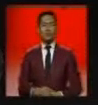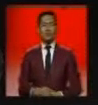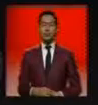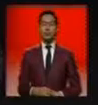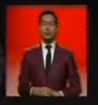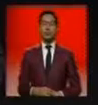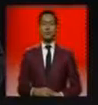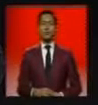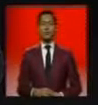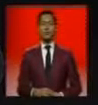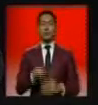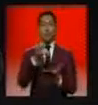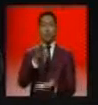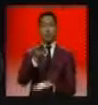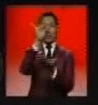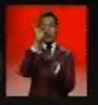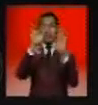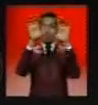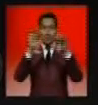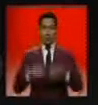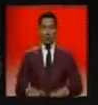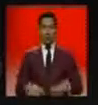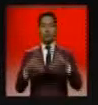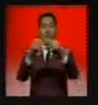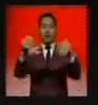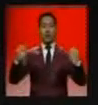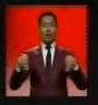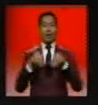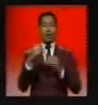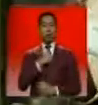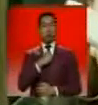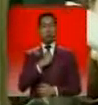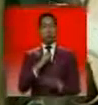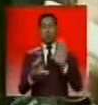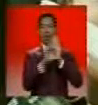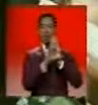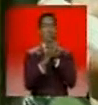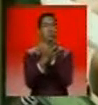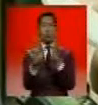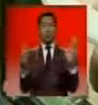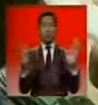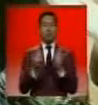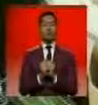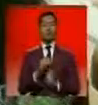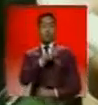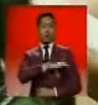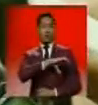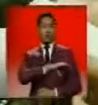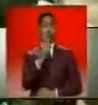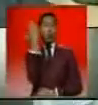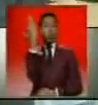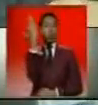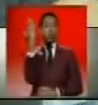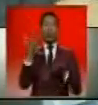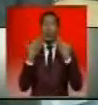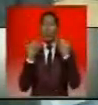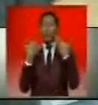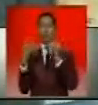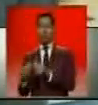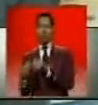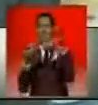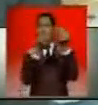El representante de la Secretaría de Asentamientos Humanos Irregulares entregó a la Alcaldía de Guayaquil la base de datos con